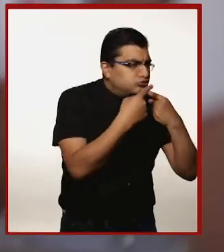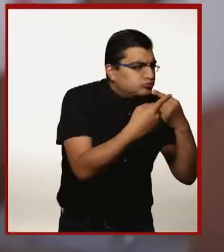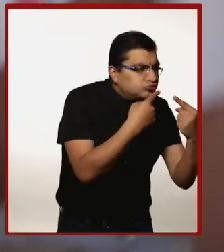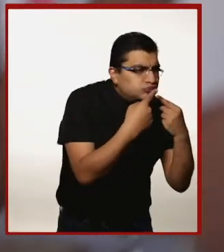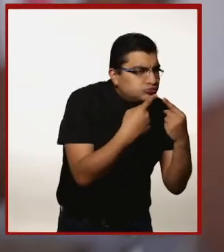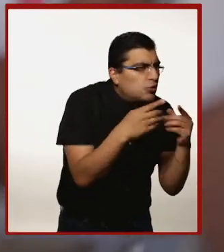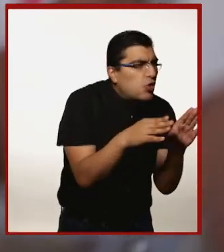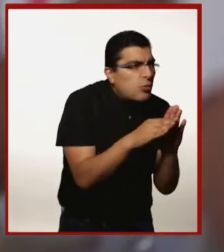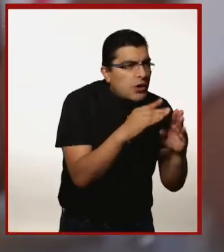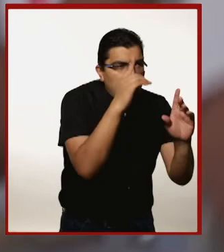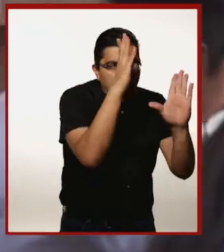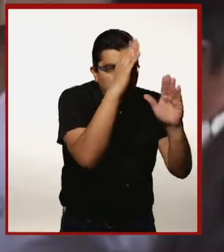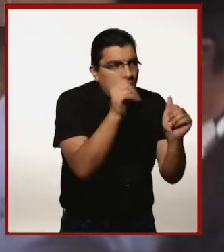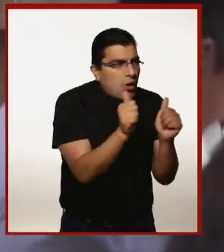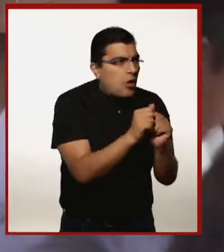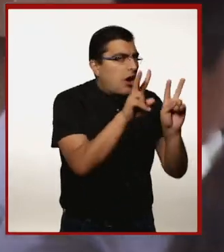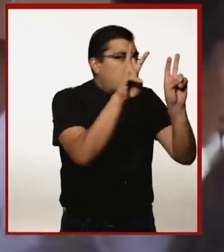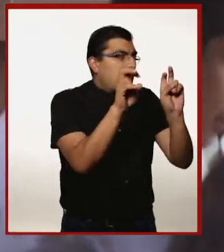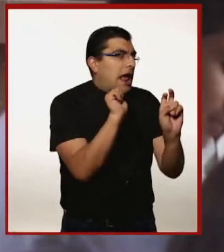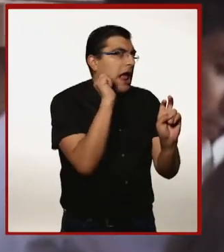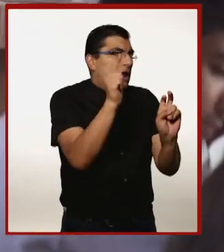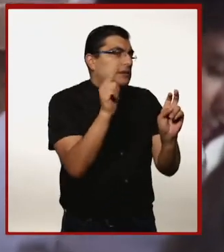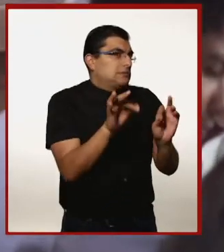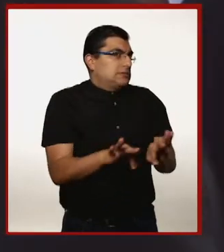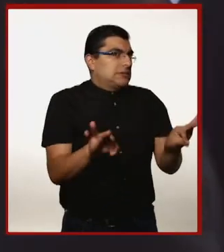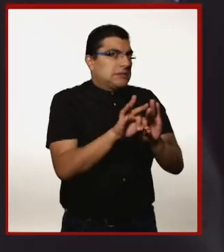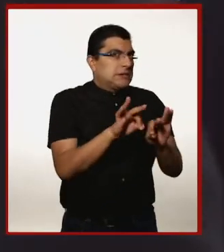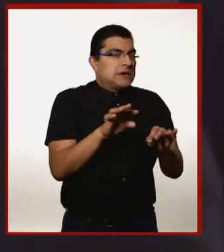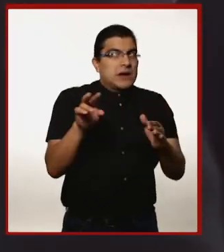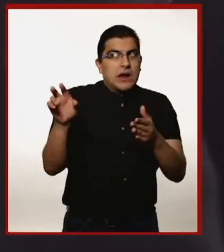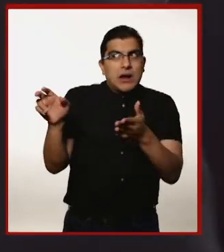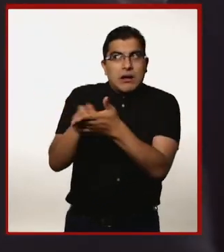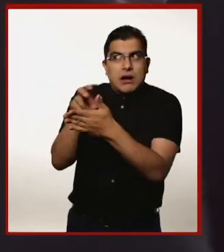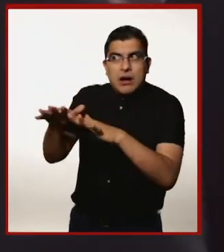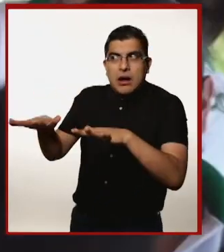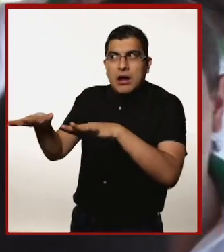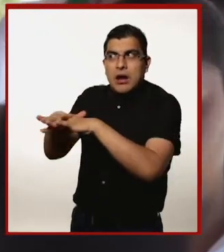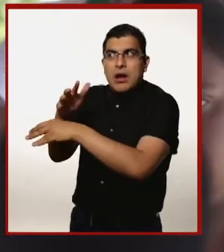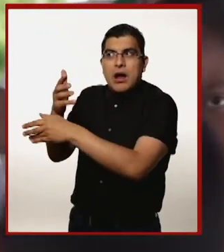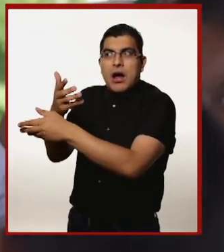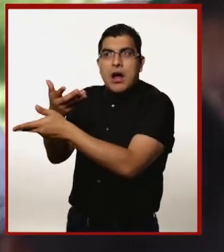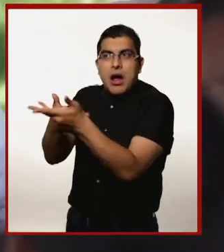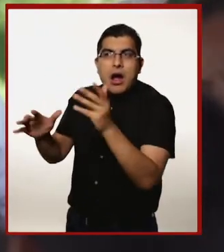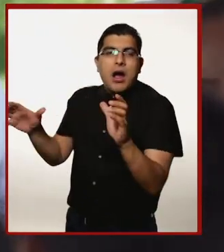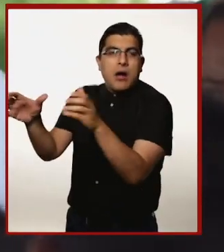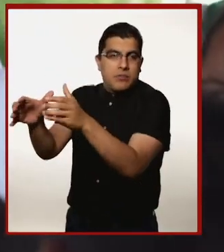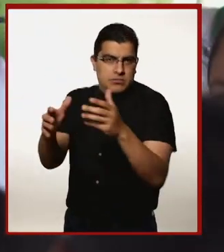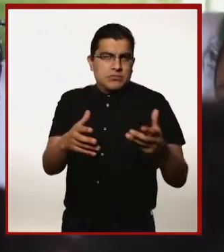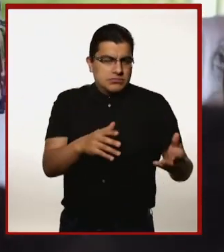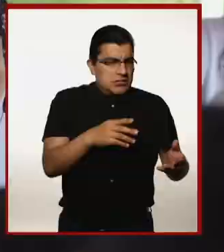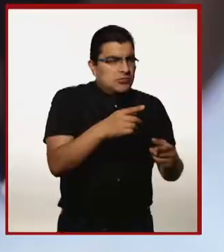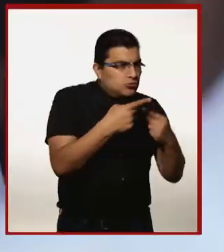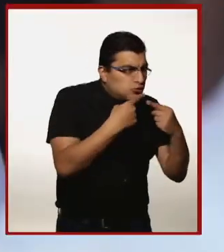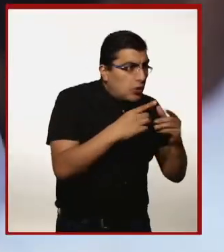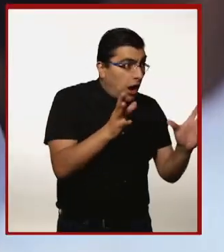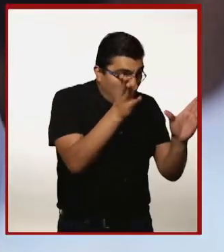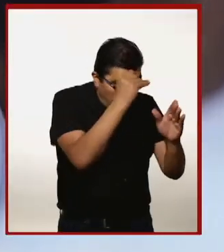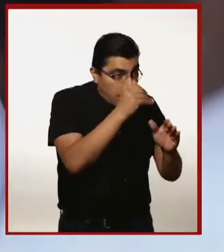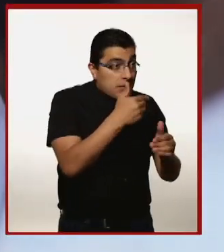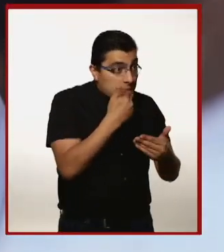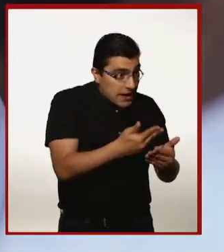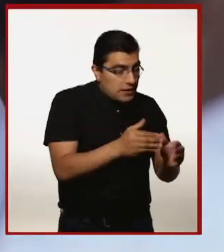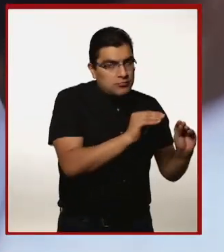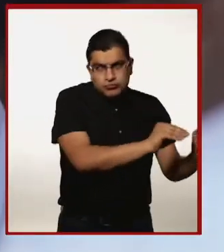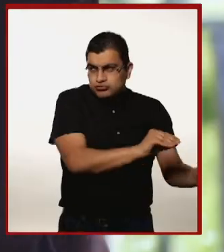de familia se ponían de acuerdo respecto a un tema que les parecía interesante trabajar en la comunidad e iban y